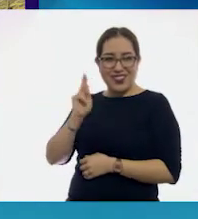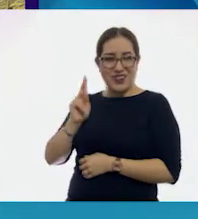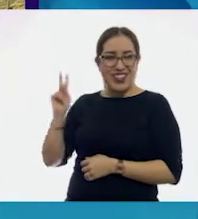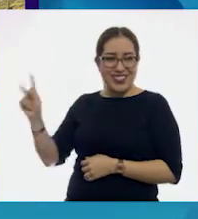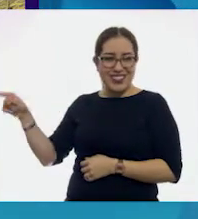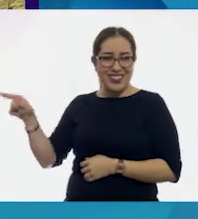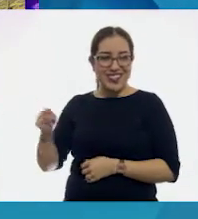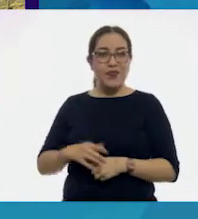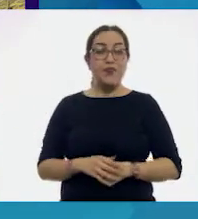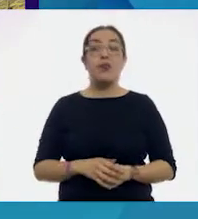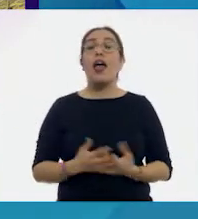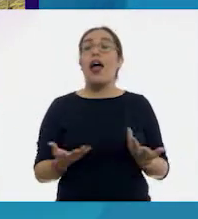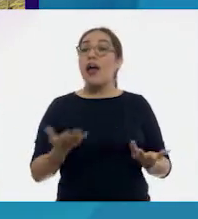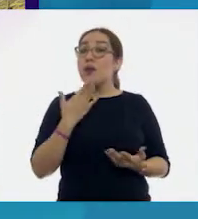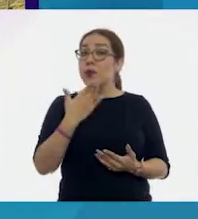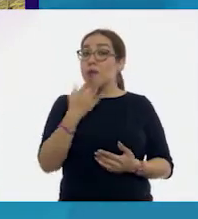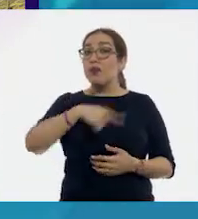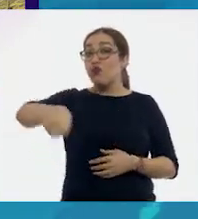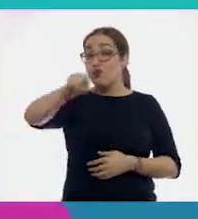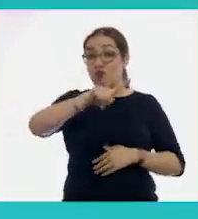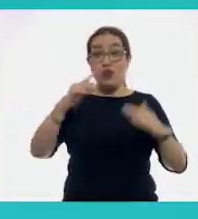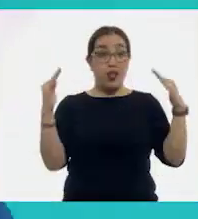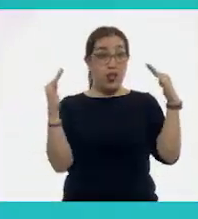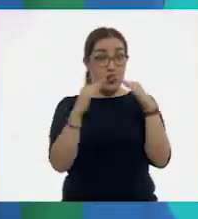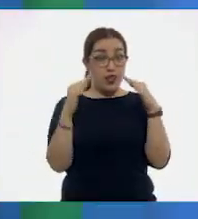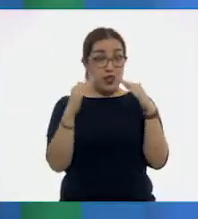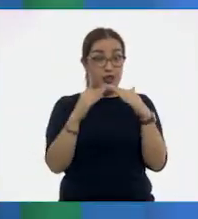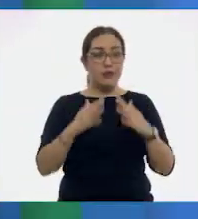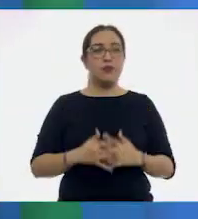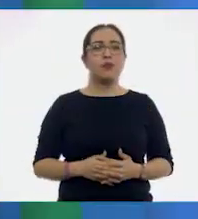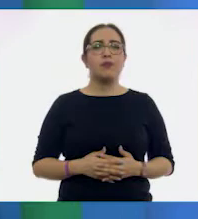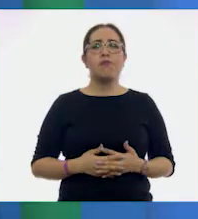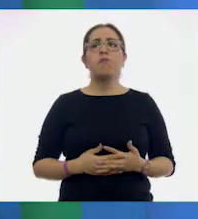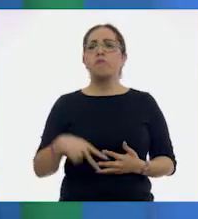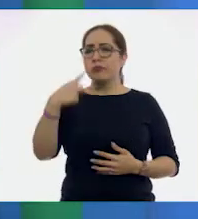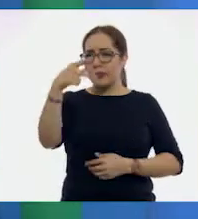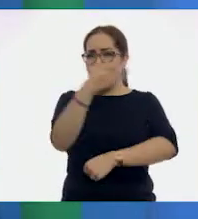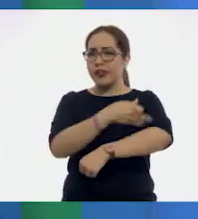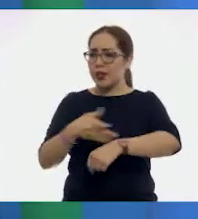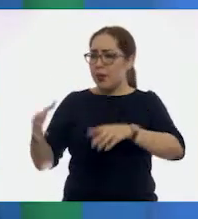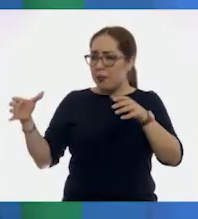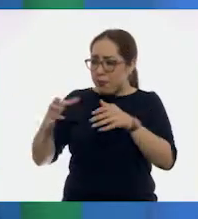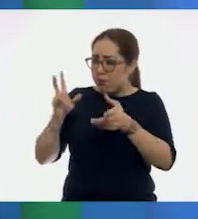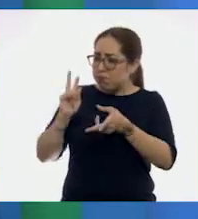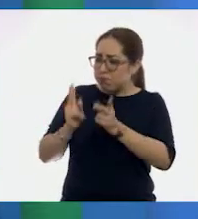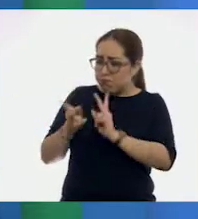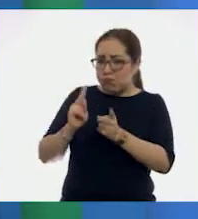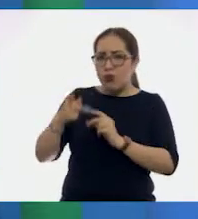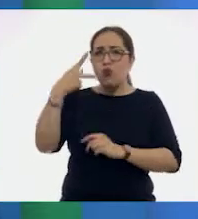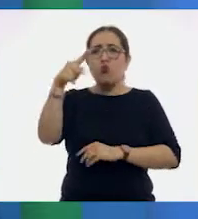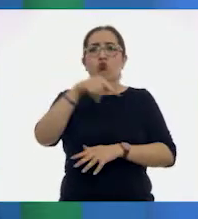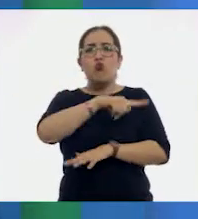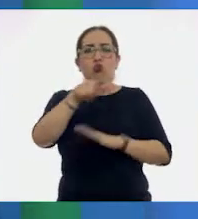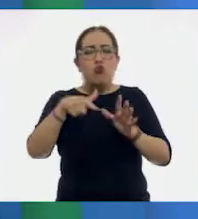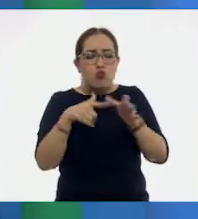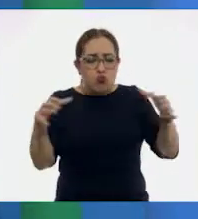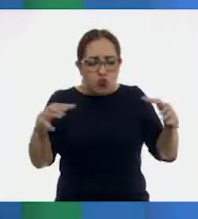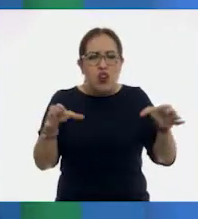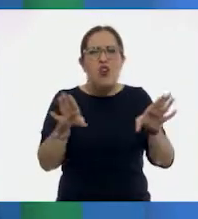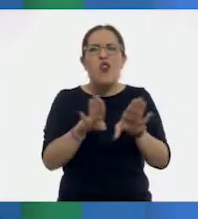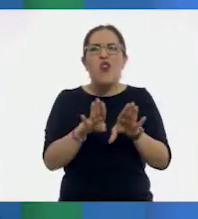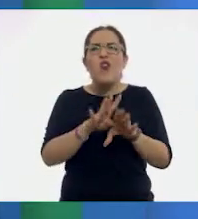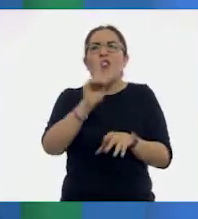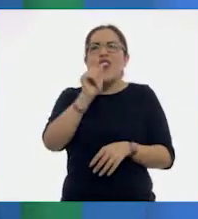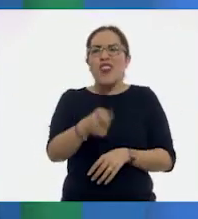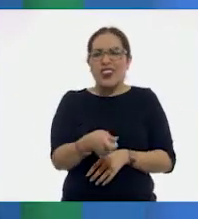bien. Ahora ustedes en casa, platiquen con su familia cómo es el ecosistema en el que viven.